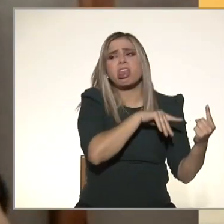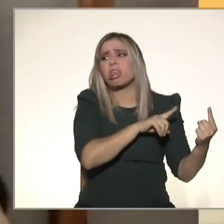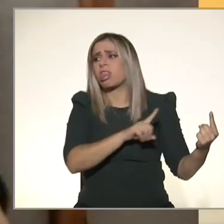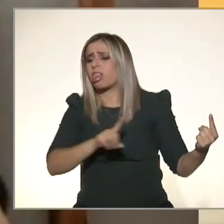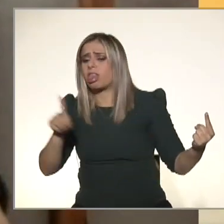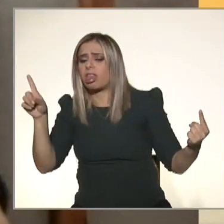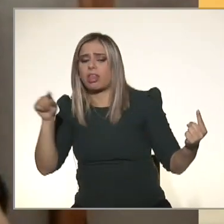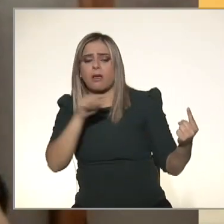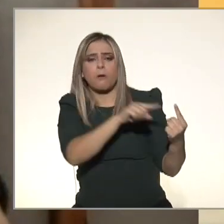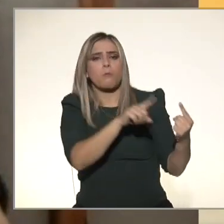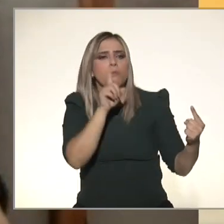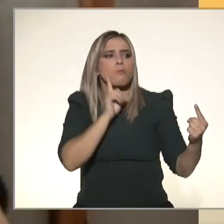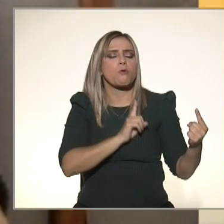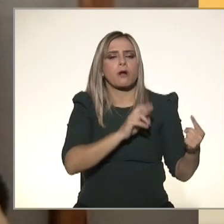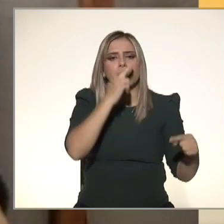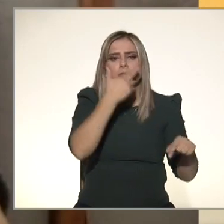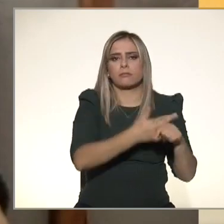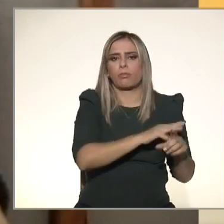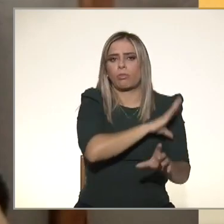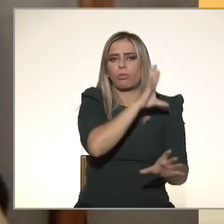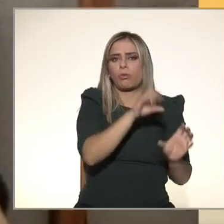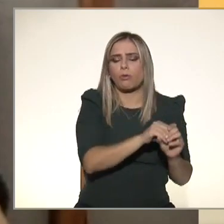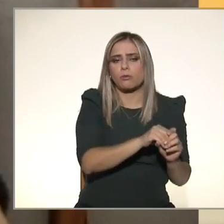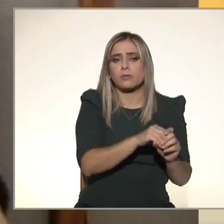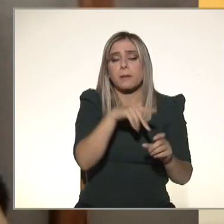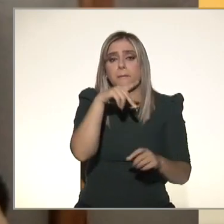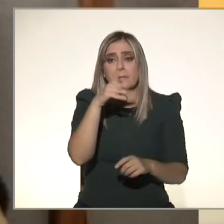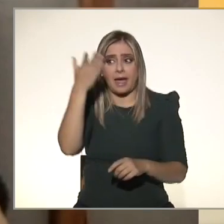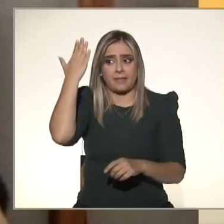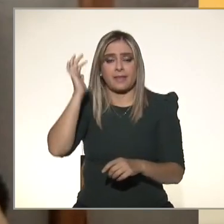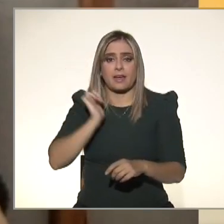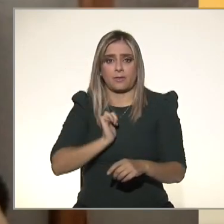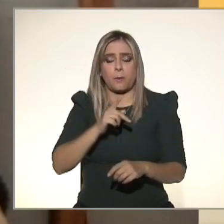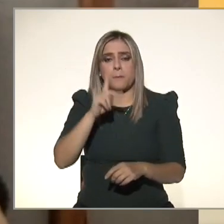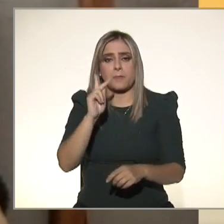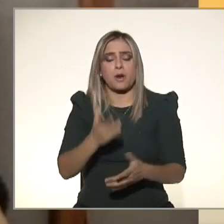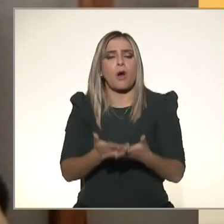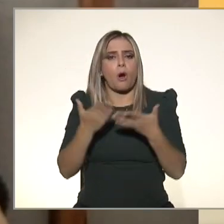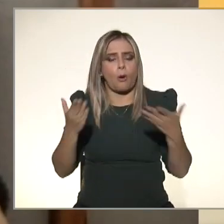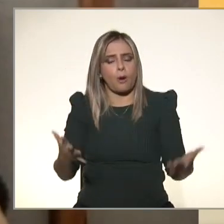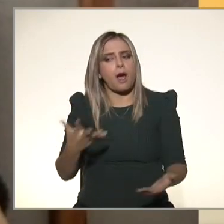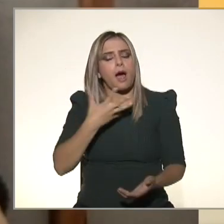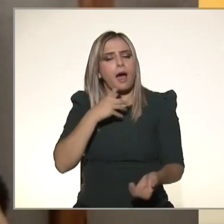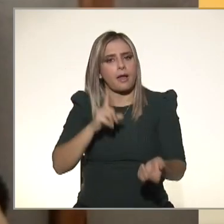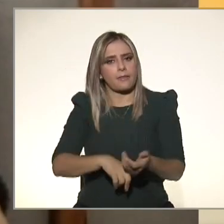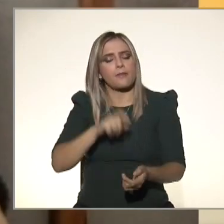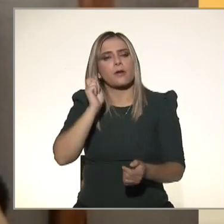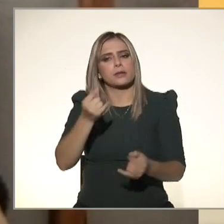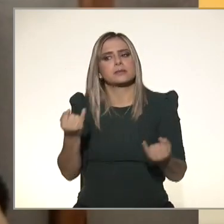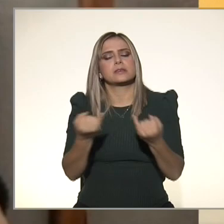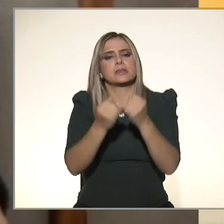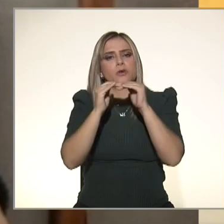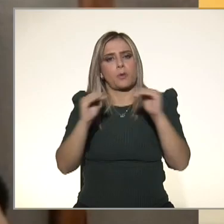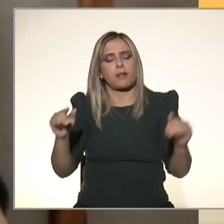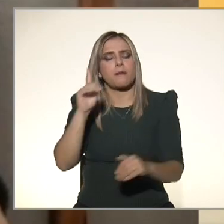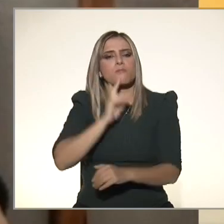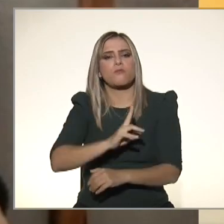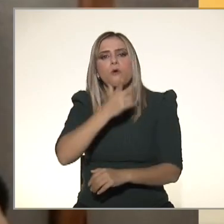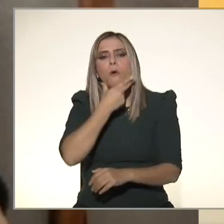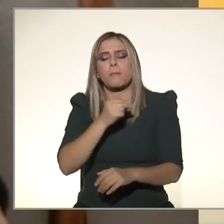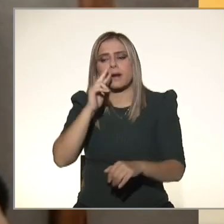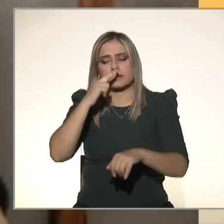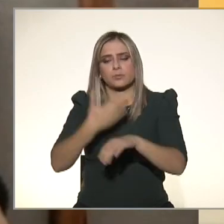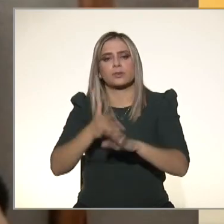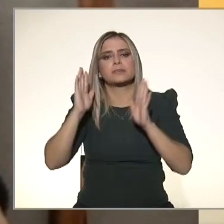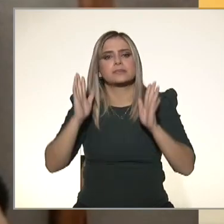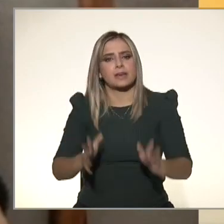se van asumiendo más responsabilidades, se conquistan más libertades y mejoramos la equidad entre mujeres y hombres. Esto es